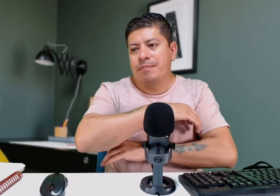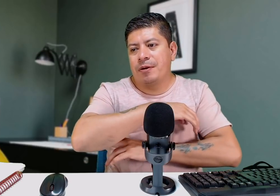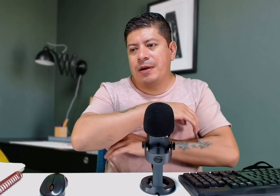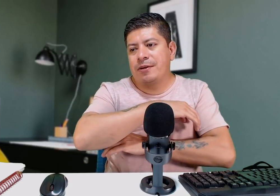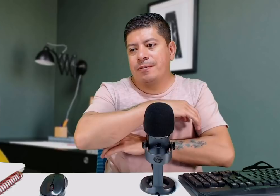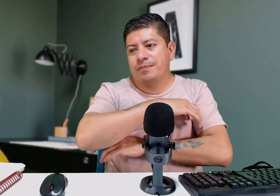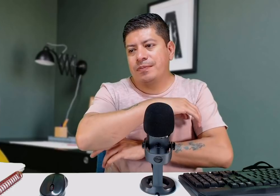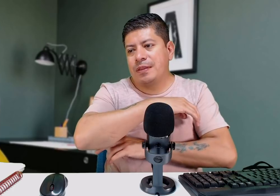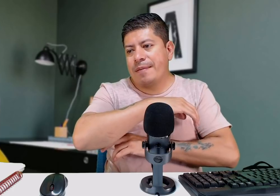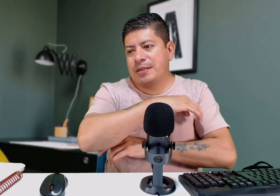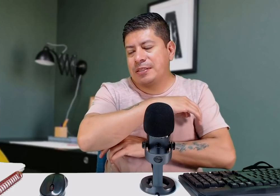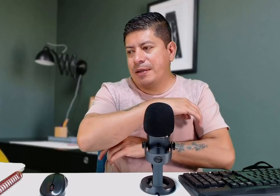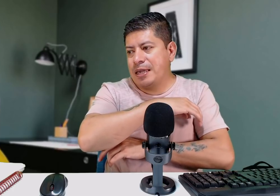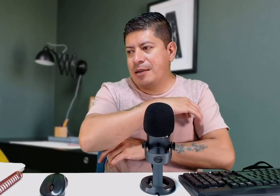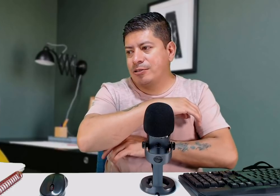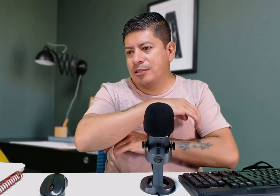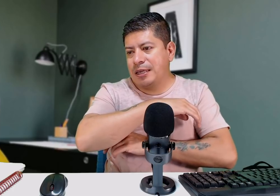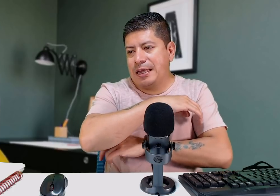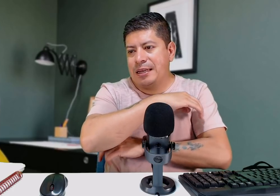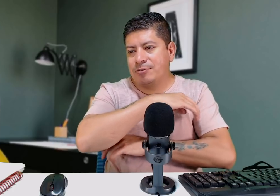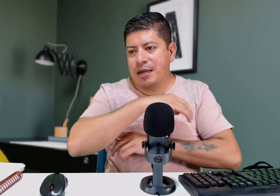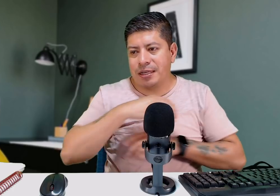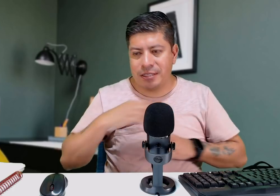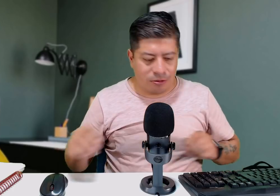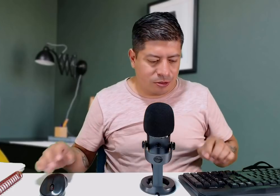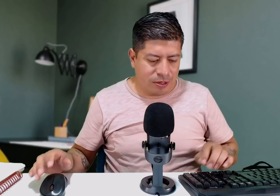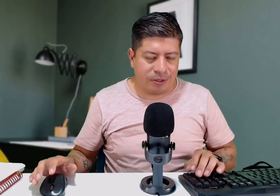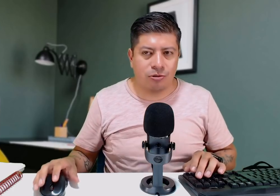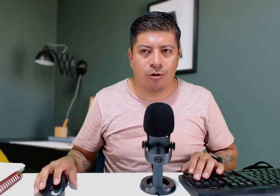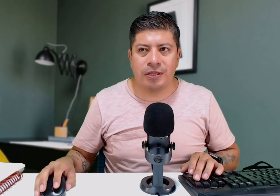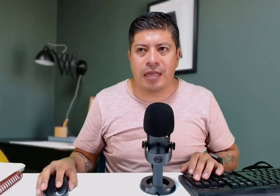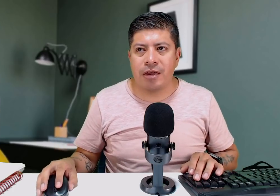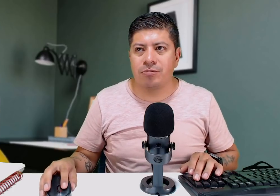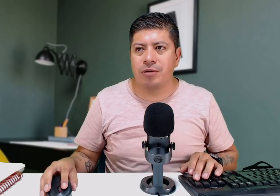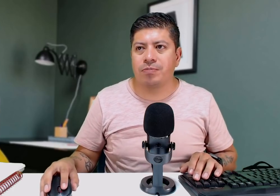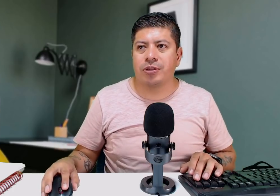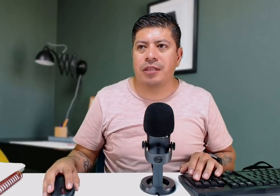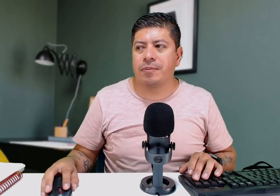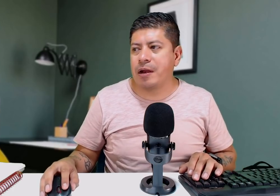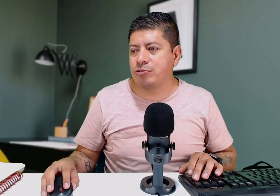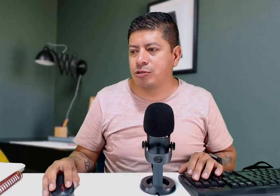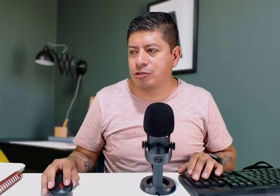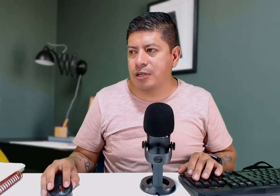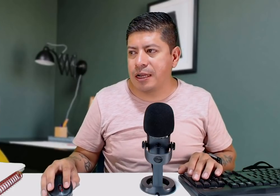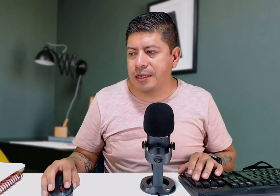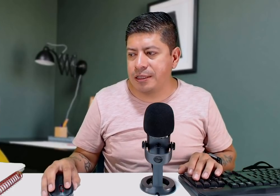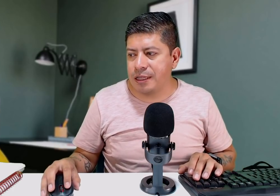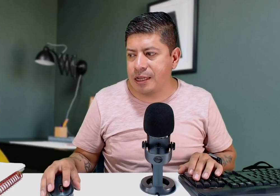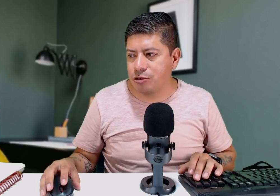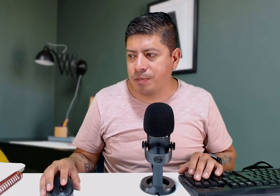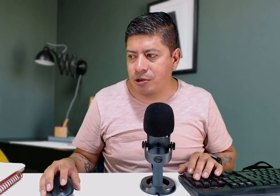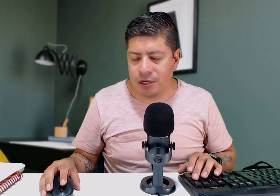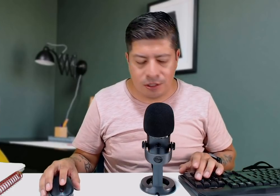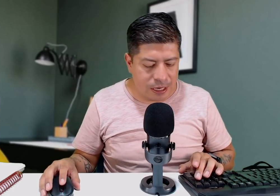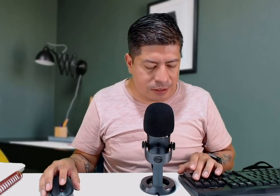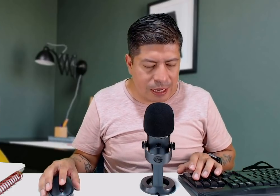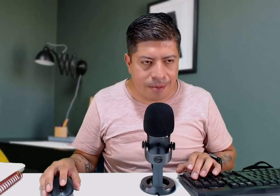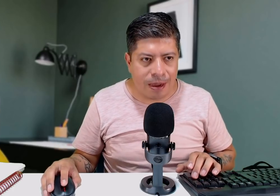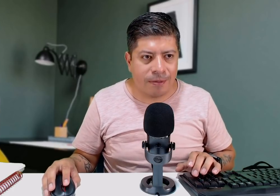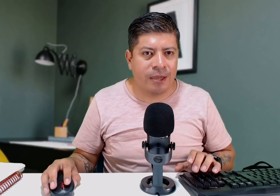pero bueno damas caballeros les voy a agradecer como siempre su comentario muy importante para nosotros en la cajita de las opiniones si es tan